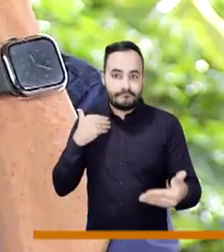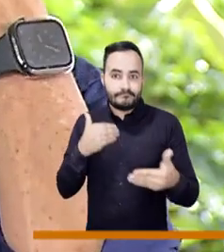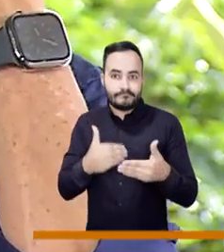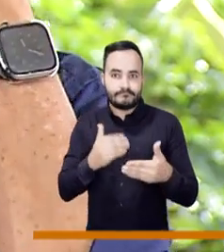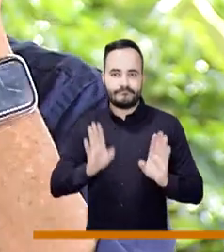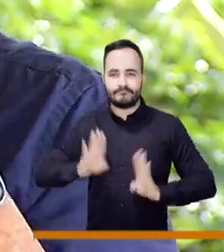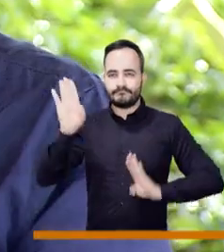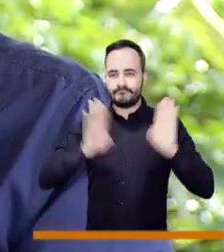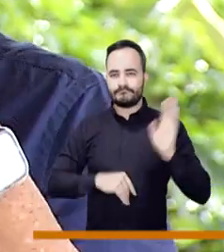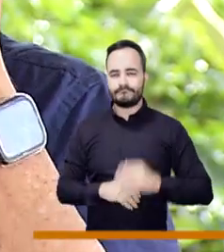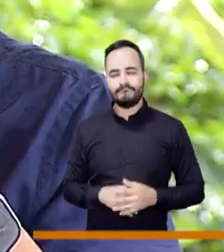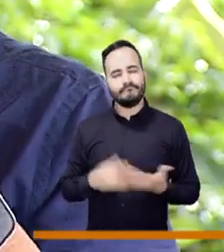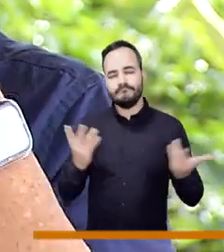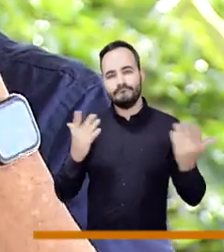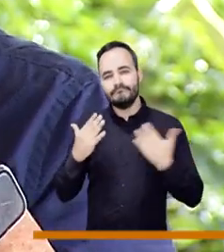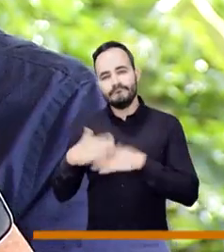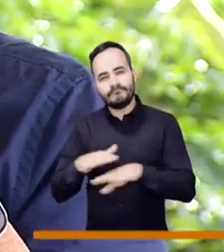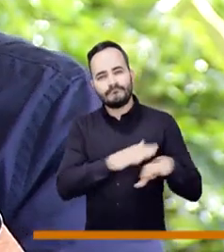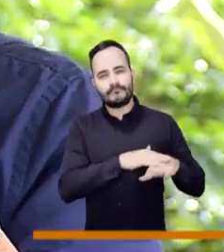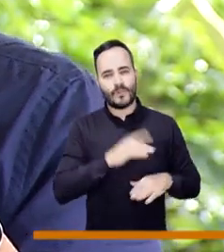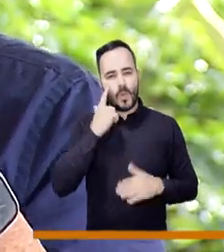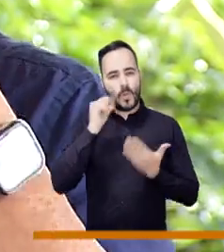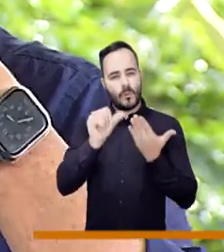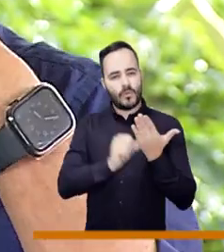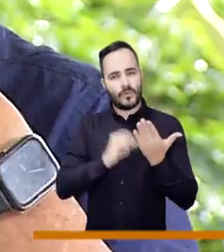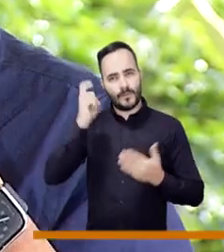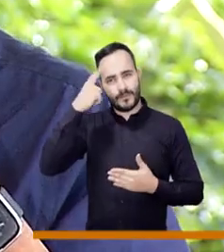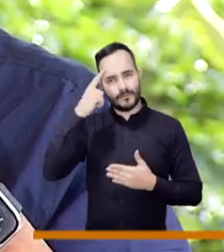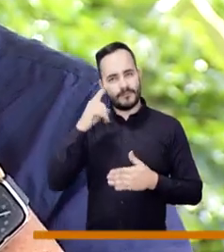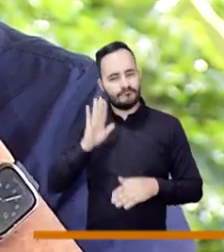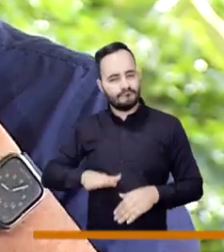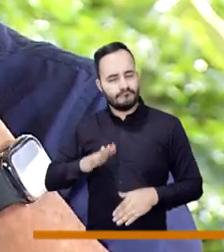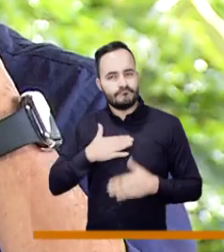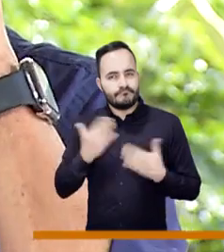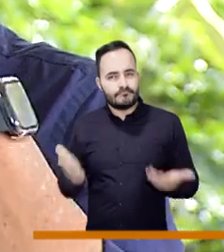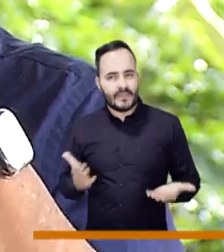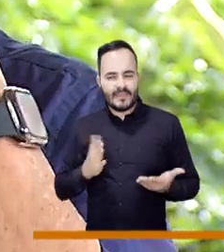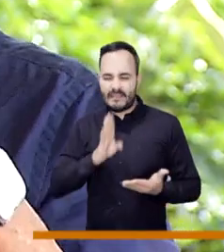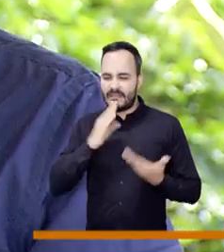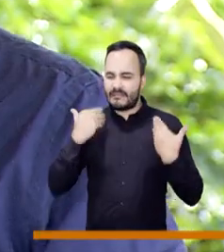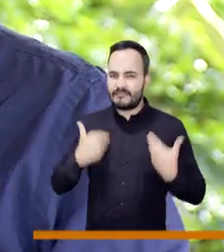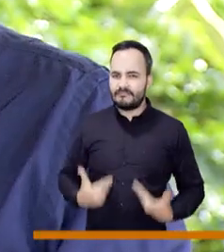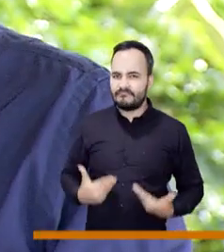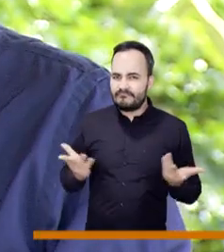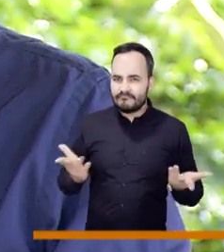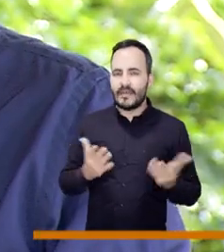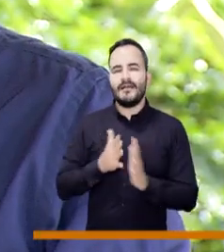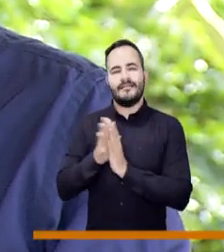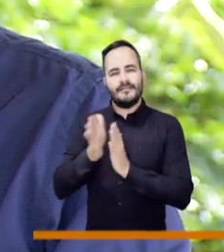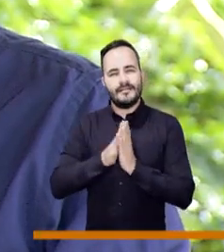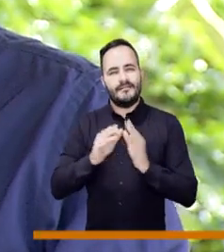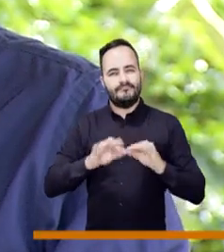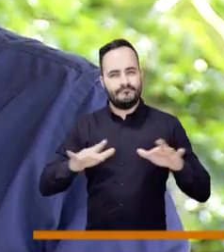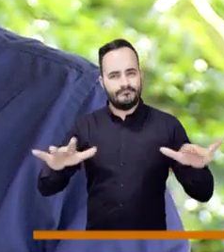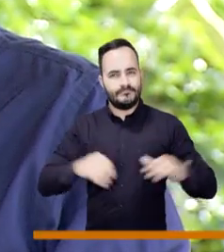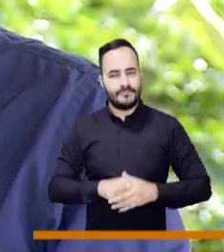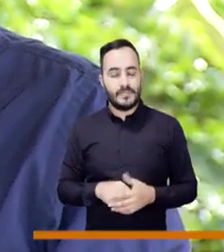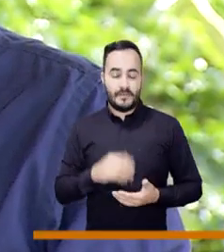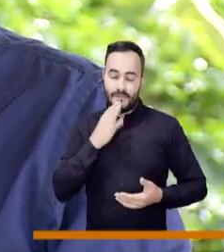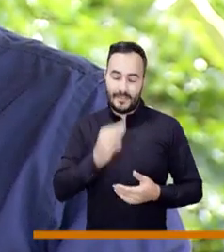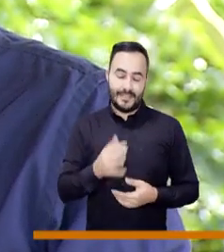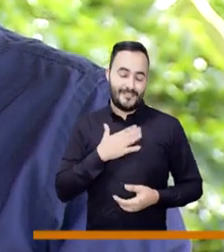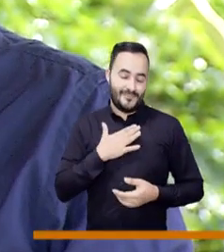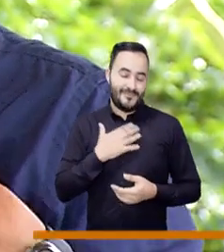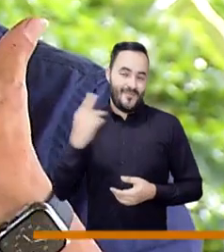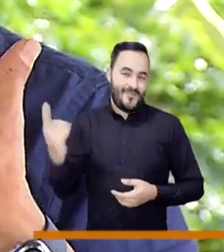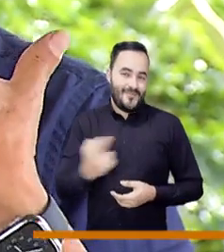es contarle a la gente cuál es el programa de gobierno y quién es uno. Y yo insisto mucho, y voy a rayarme de